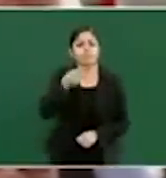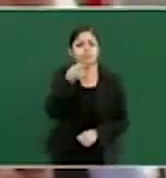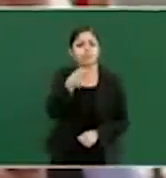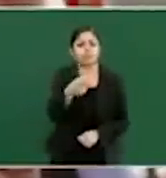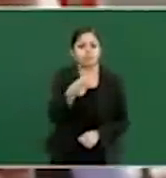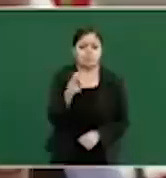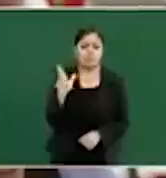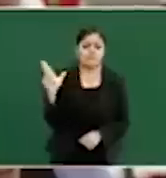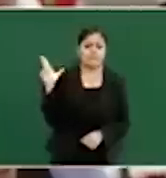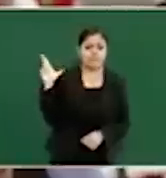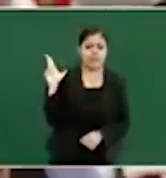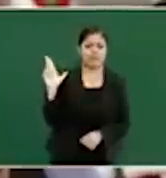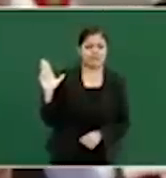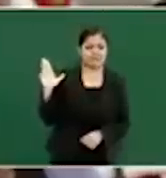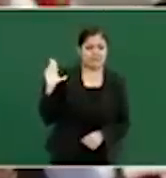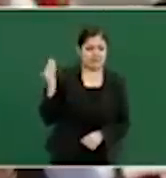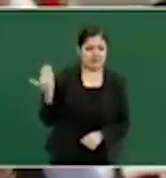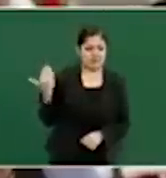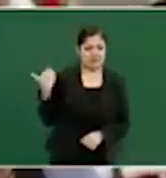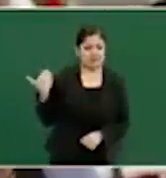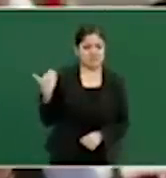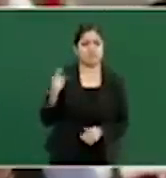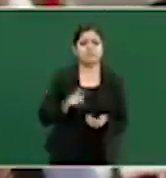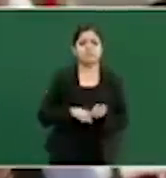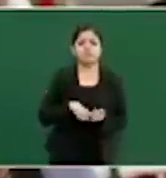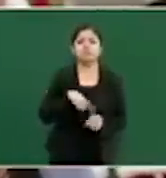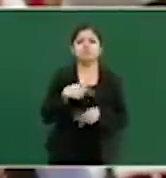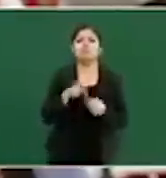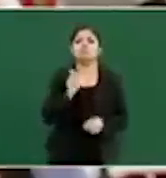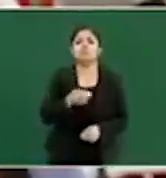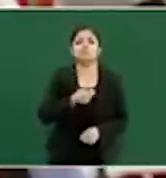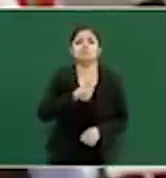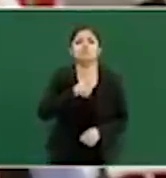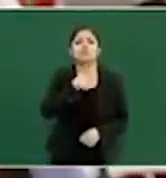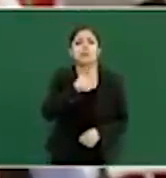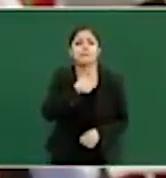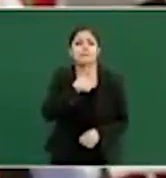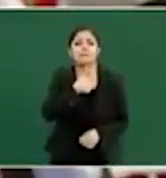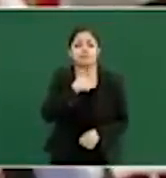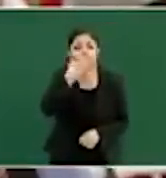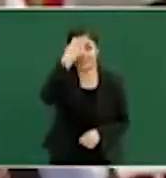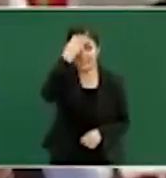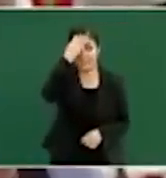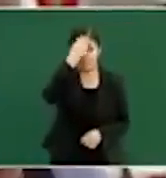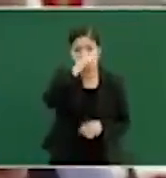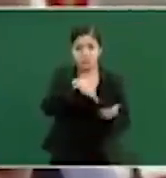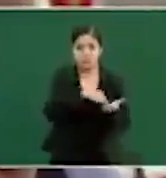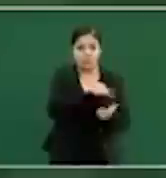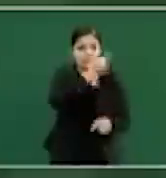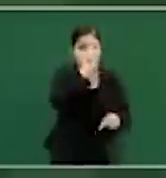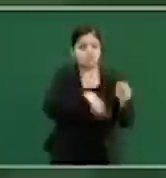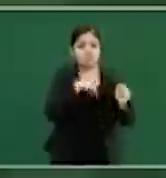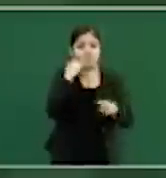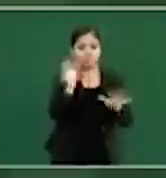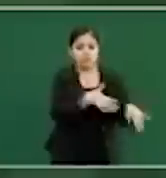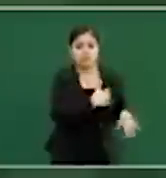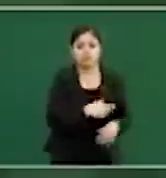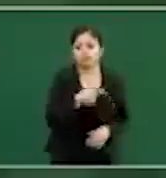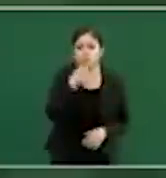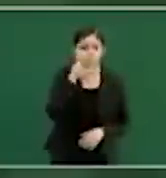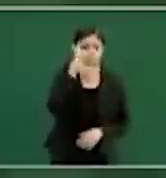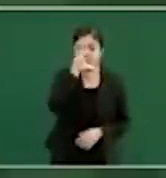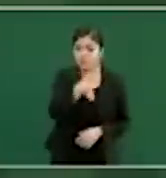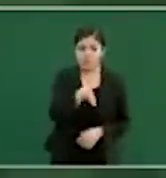el martes o miércoles pasado. ¿Qué va a pasar con el tema de Chapultepec? ¿Es un intento literal de privatizarlo? No, se